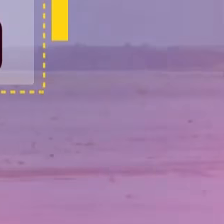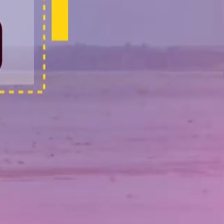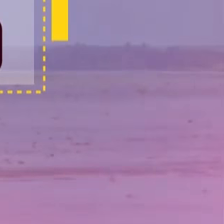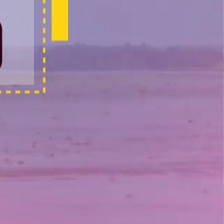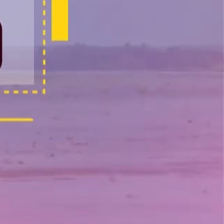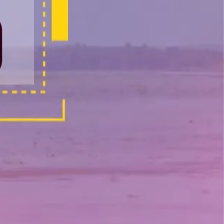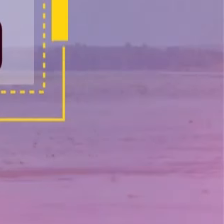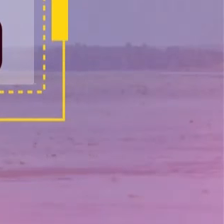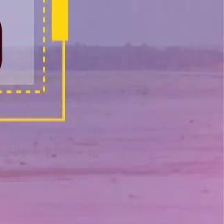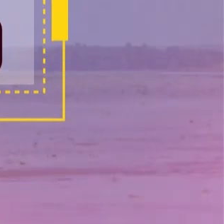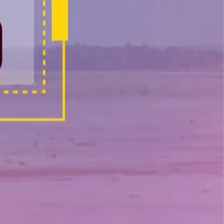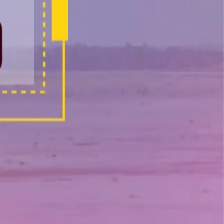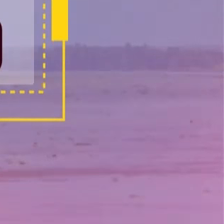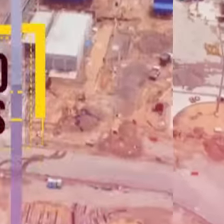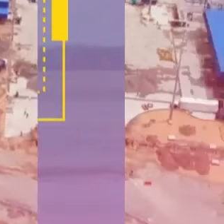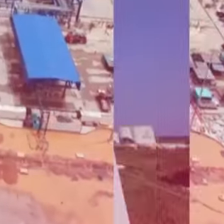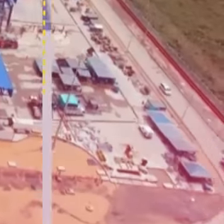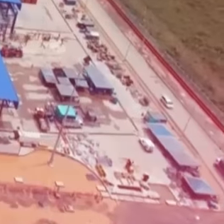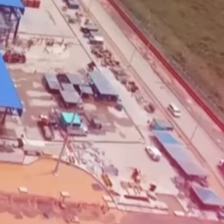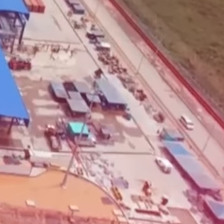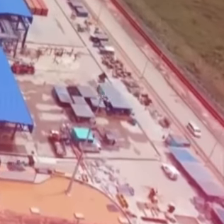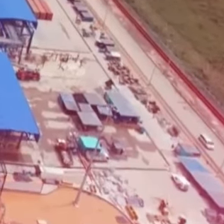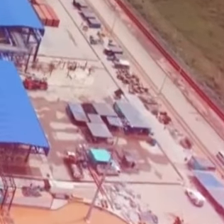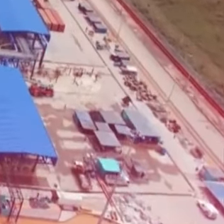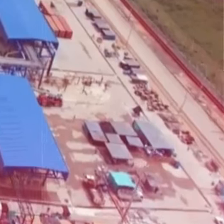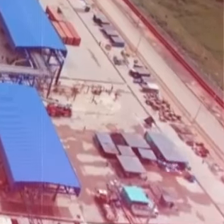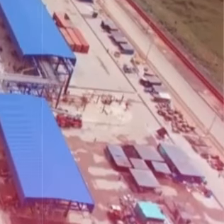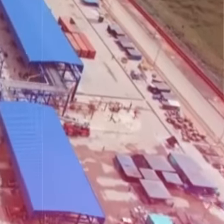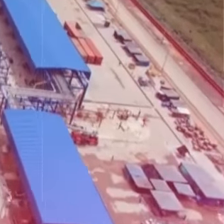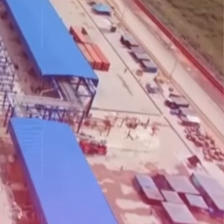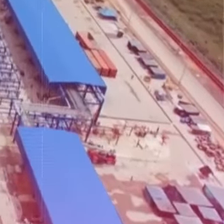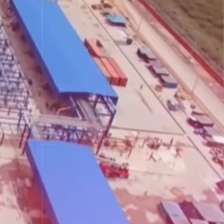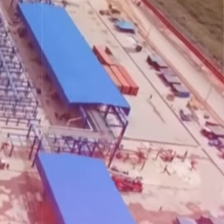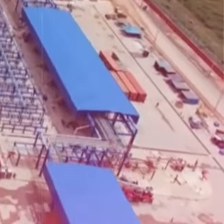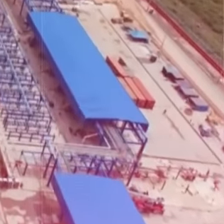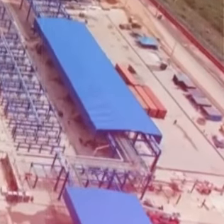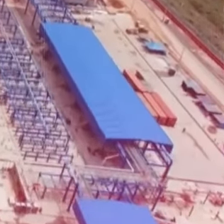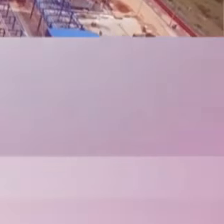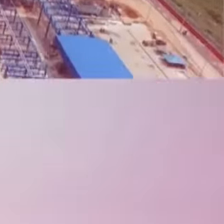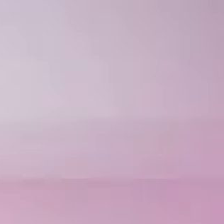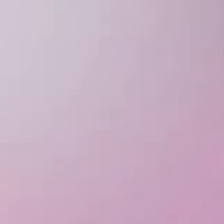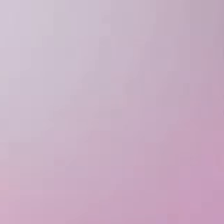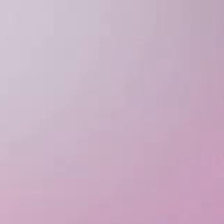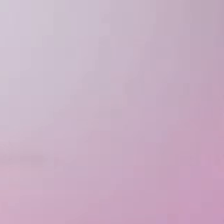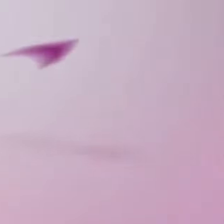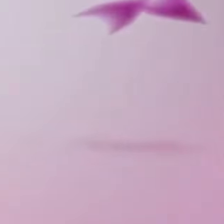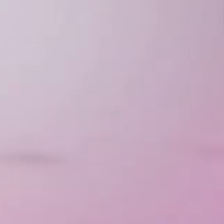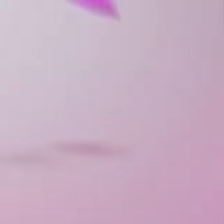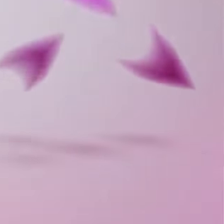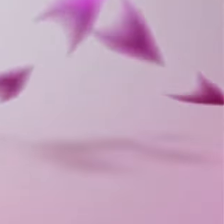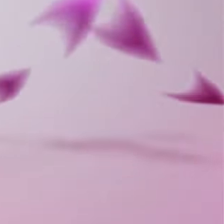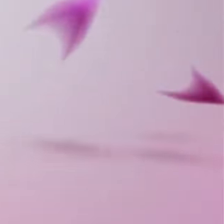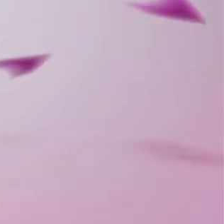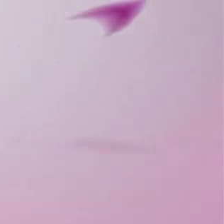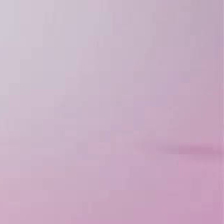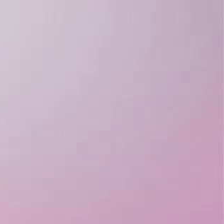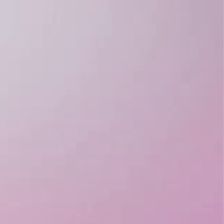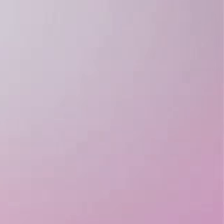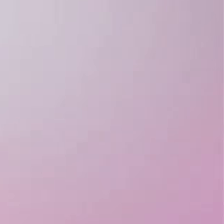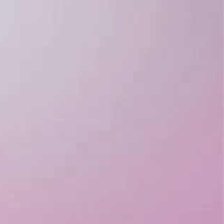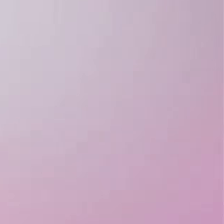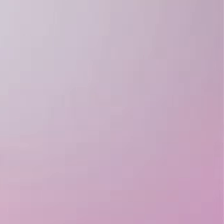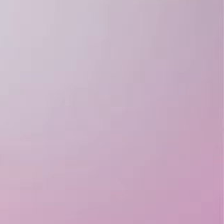Impala Terminals Barranca Bermeja es hoy una realidad gracias al talento de los barranqueños. Impala, nuevas oportunidades para